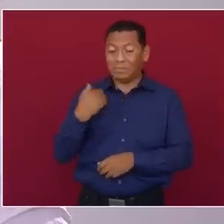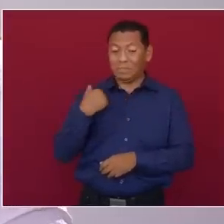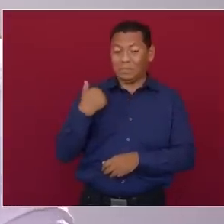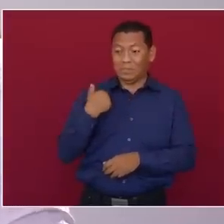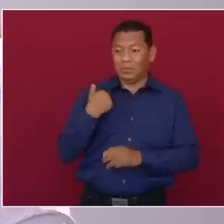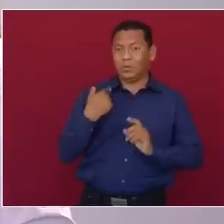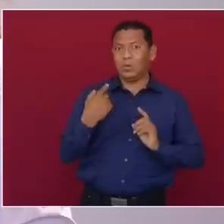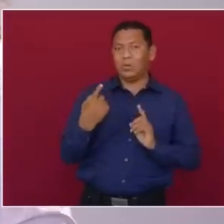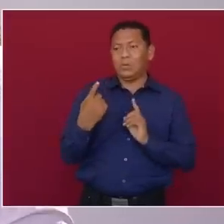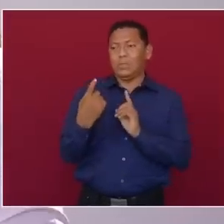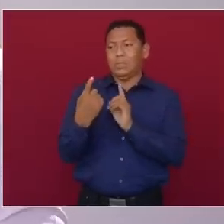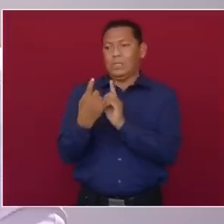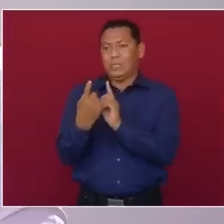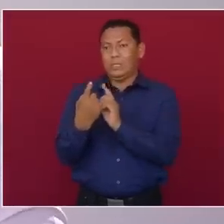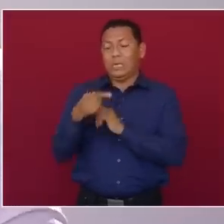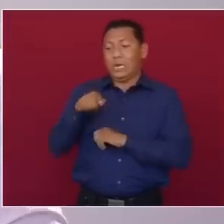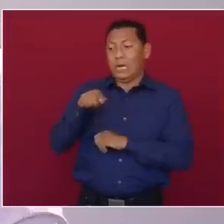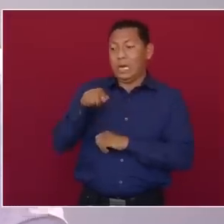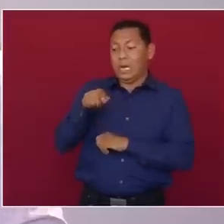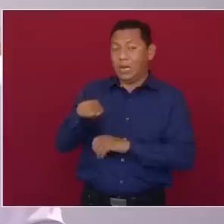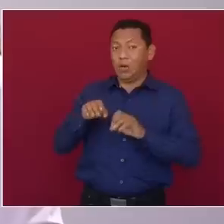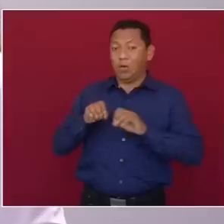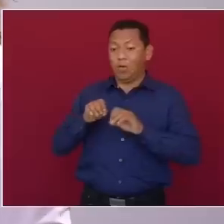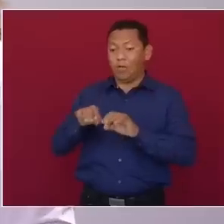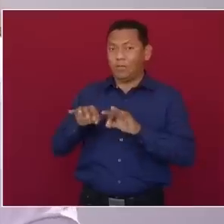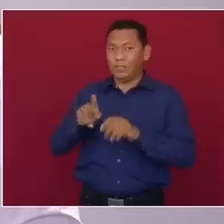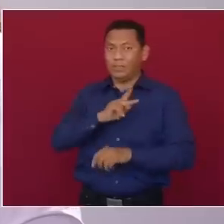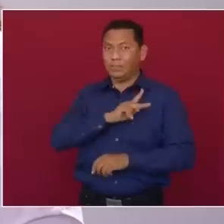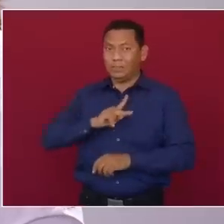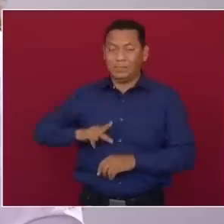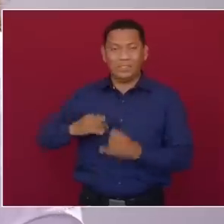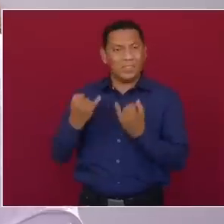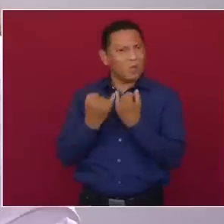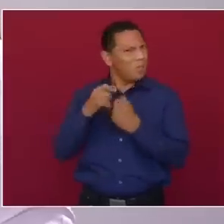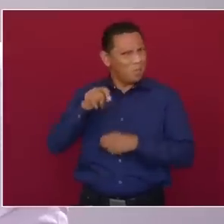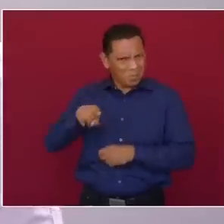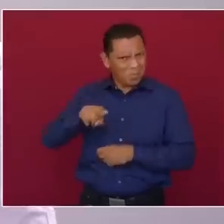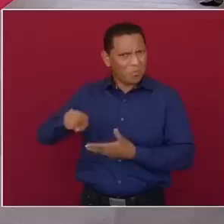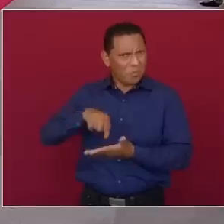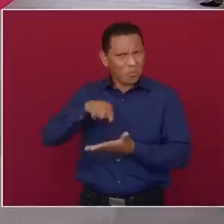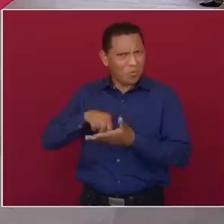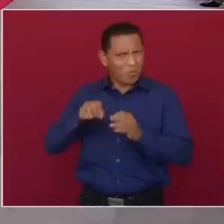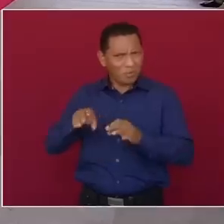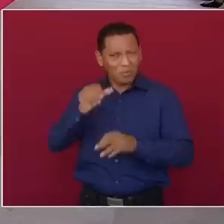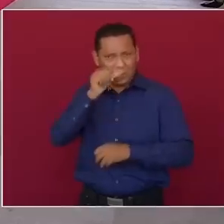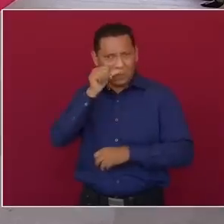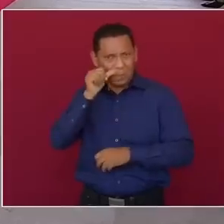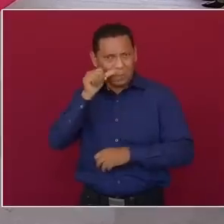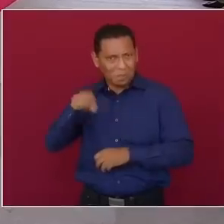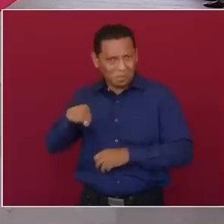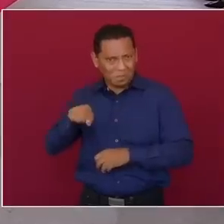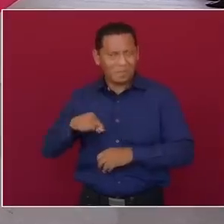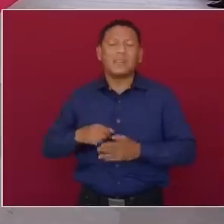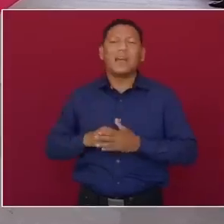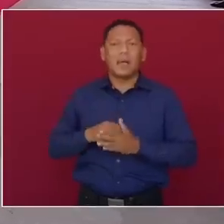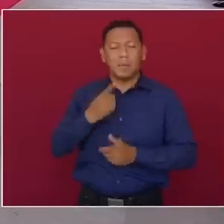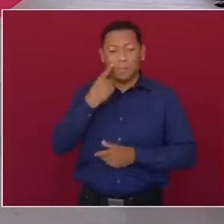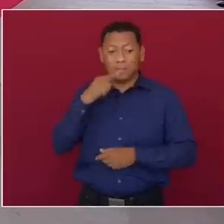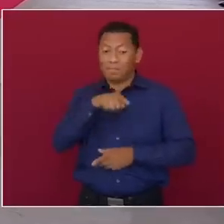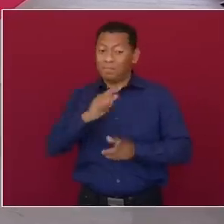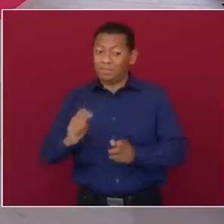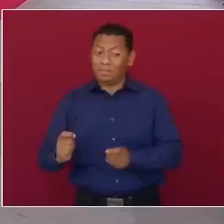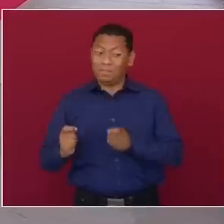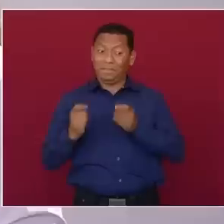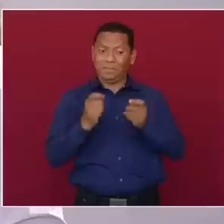despacho presidencial, sí, ahí donde también despachó Benito Juárez, me dijo, te vas a hacer cargo de este